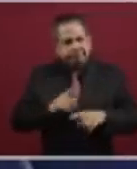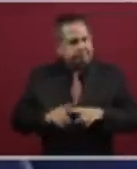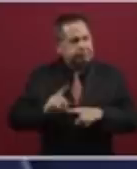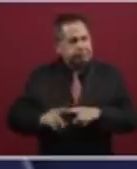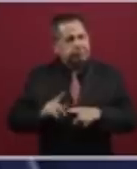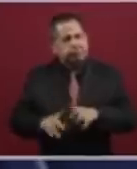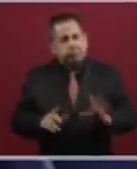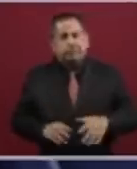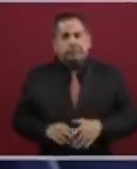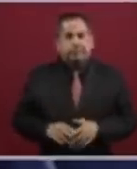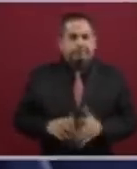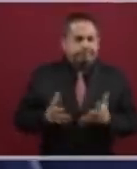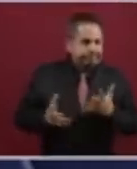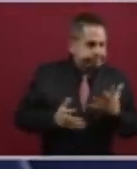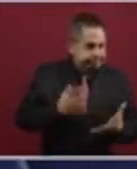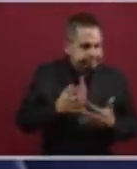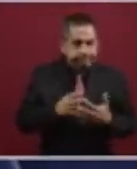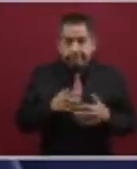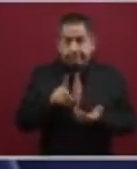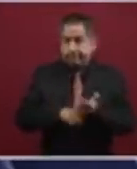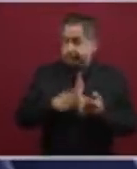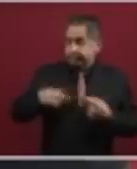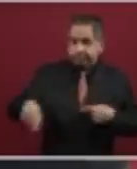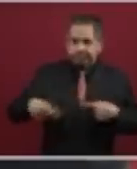y se enfrentaban entre ellos,